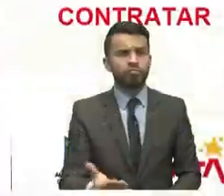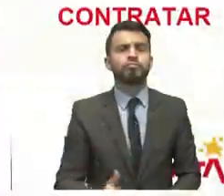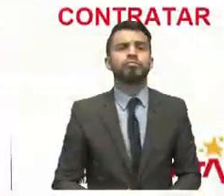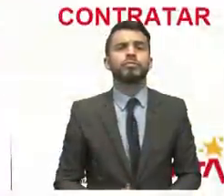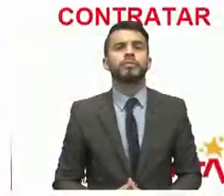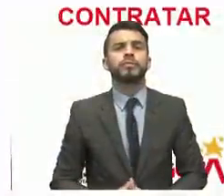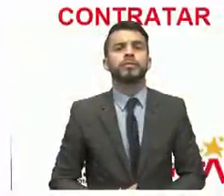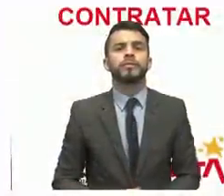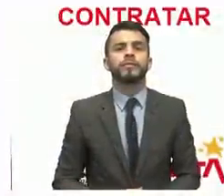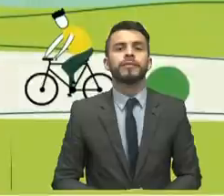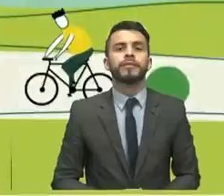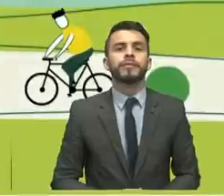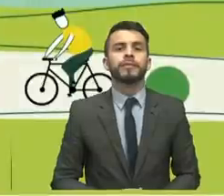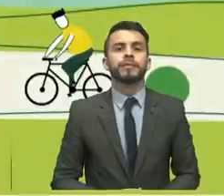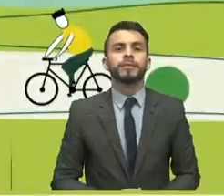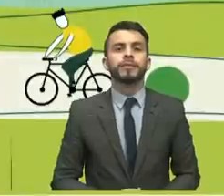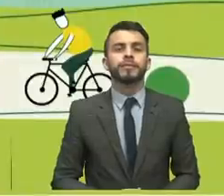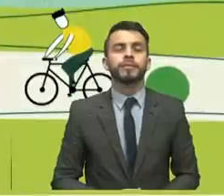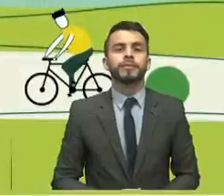A ver.